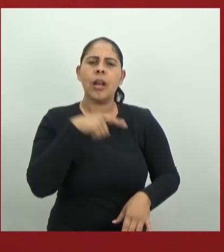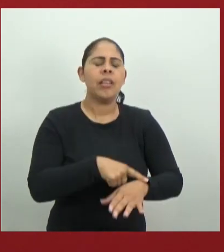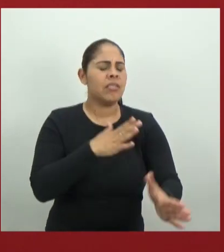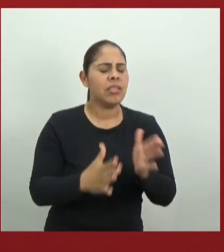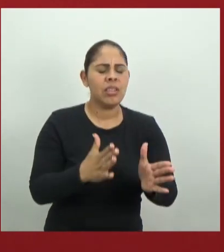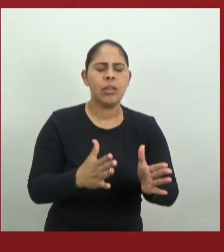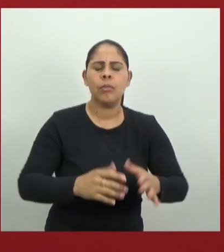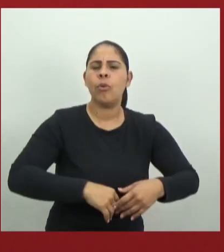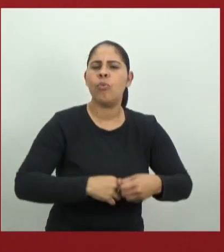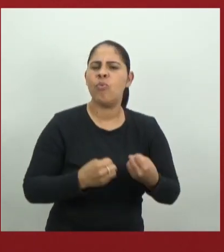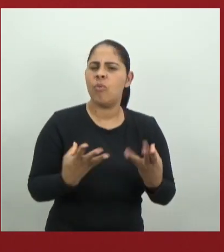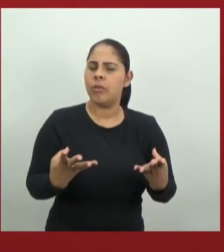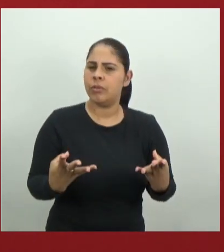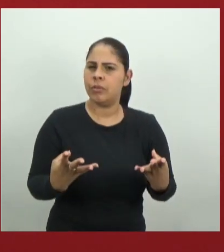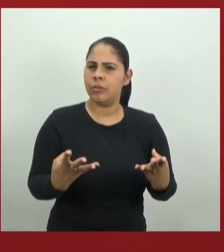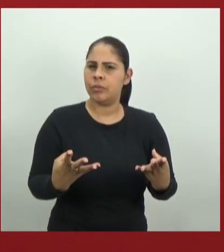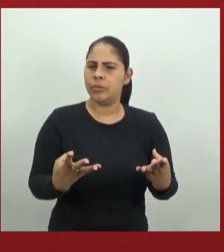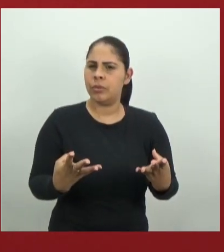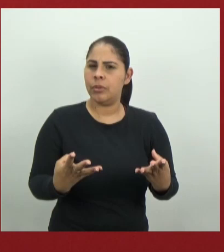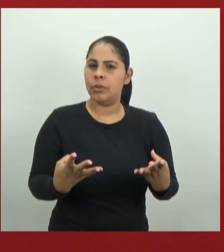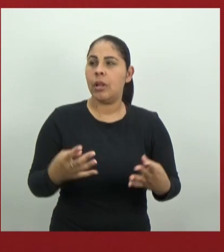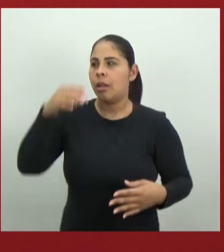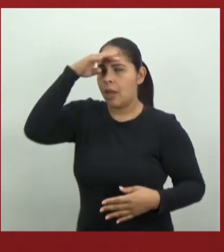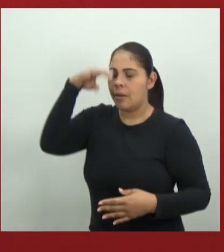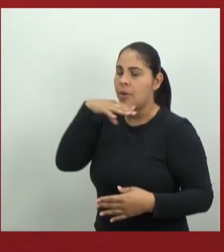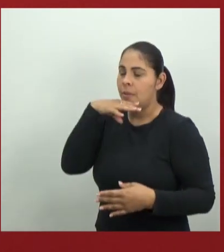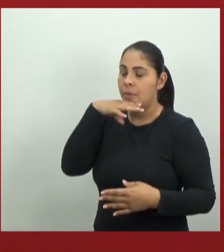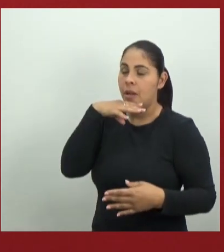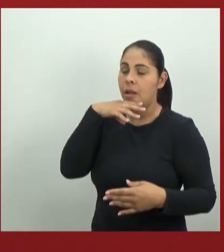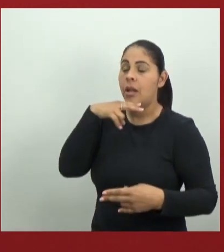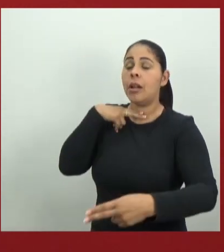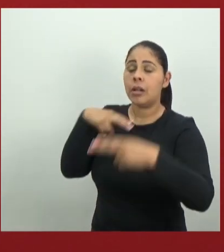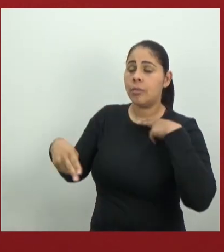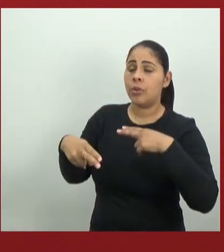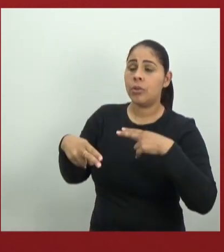que le sucede esto? Y él dijo, de este niño.